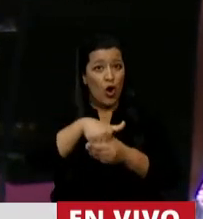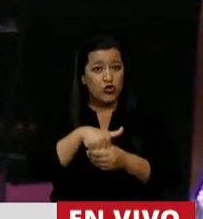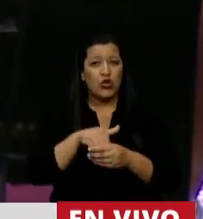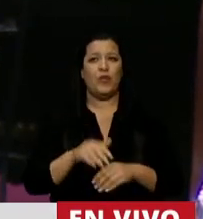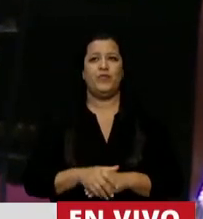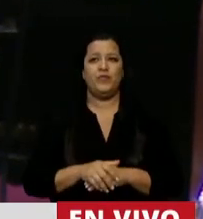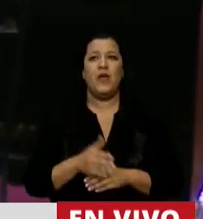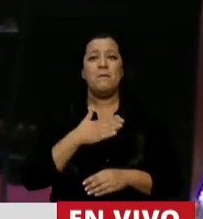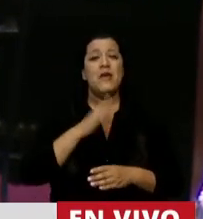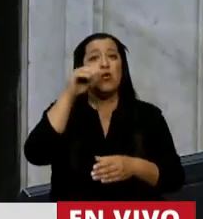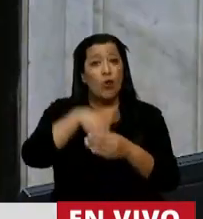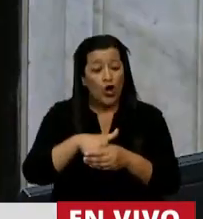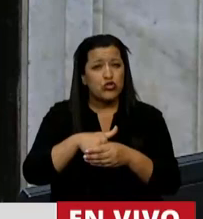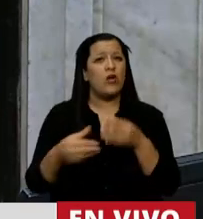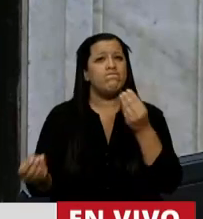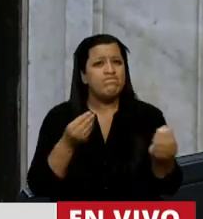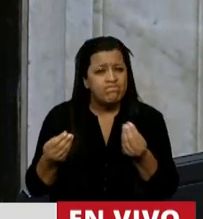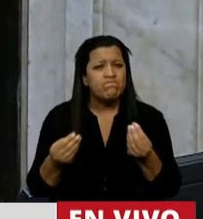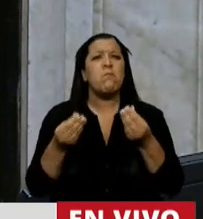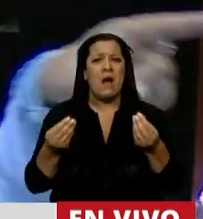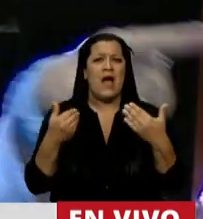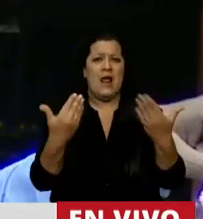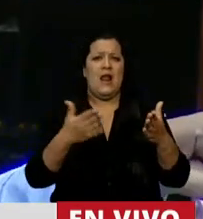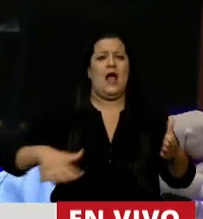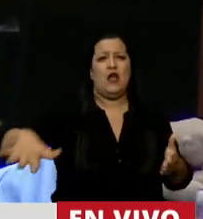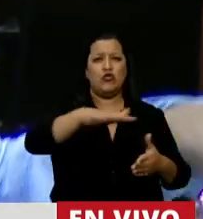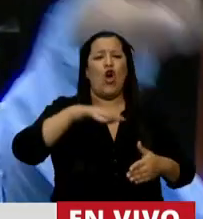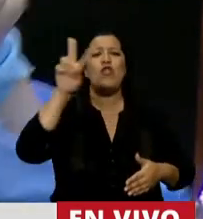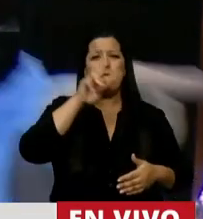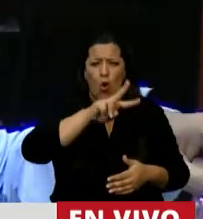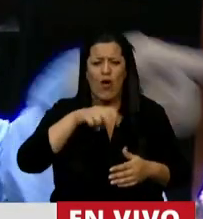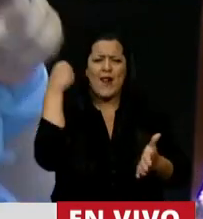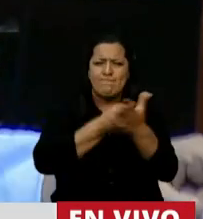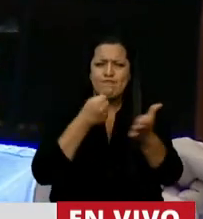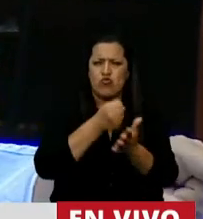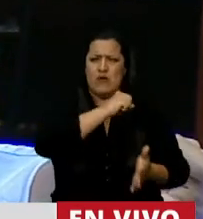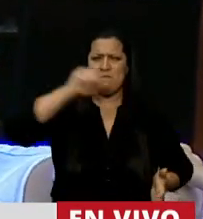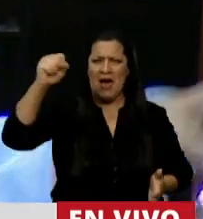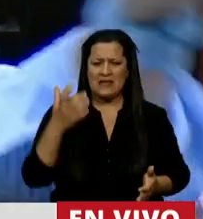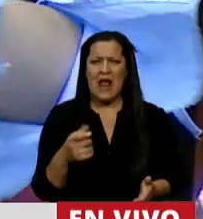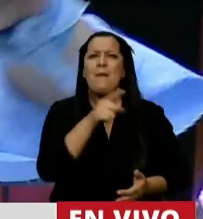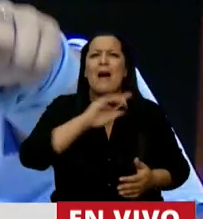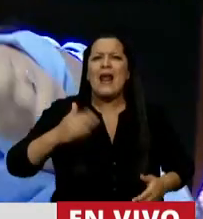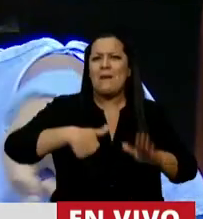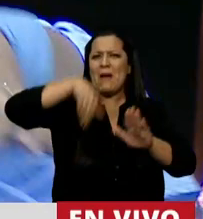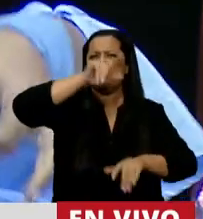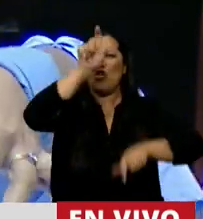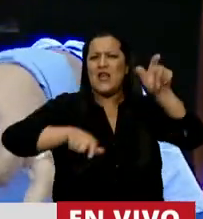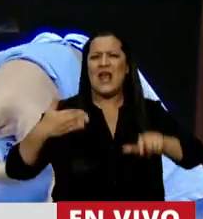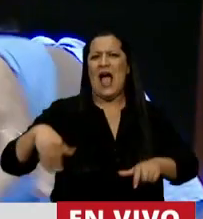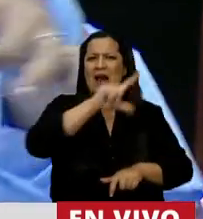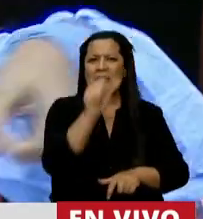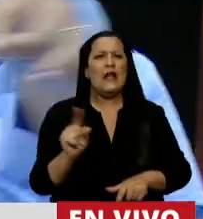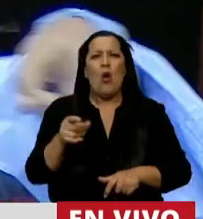mi voto, termine. Presidente, es para todas las mujeres que hacen patria, para la mayoría argentina, que no se representa en